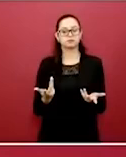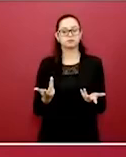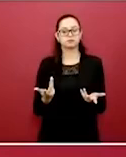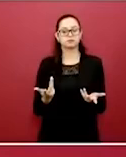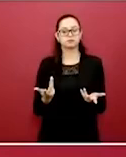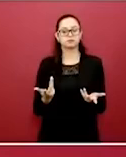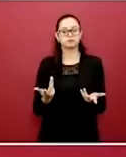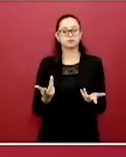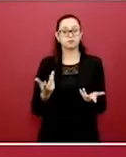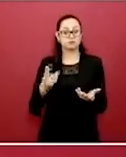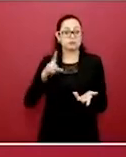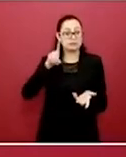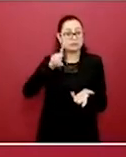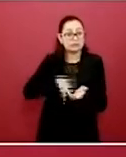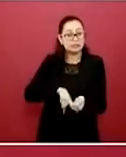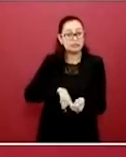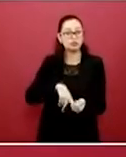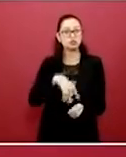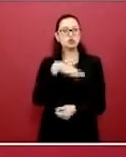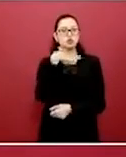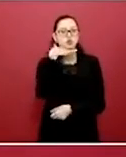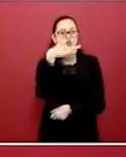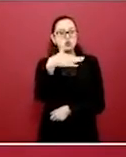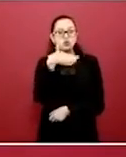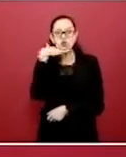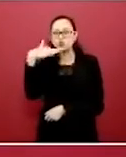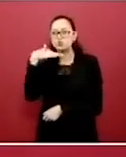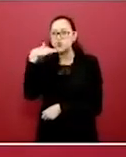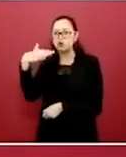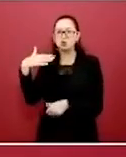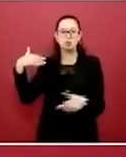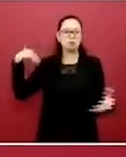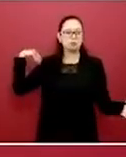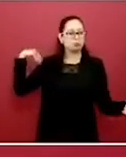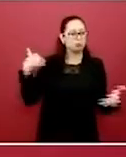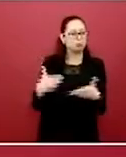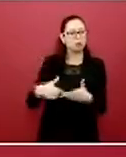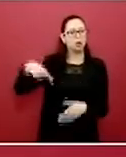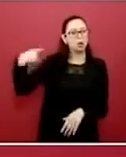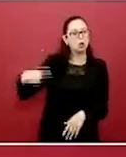la corrupción que prevalecía,